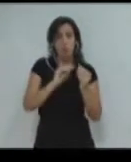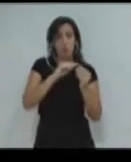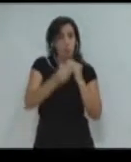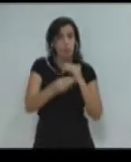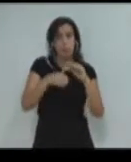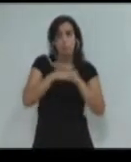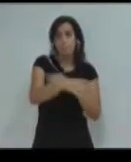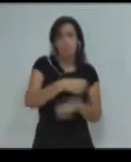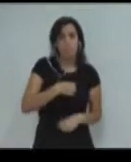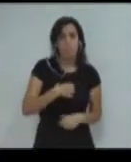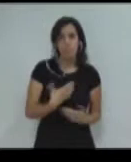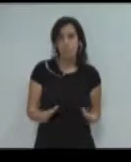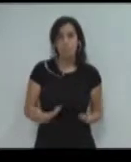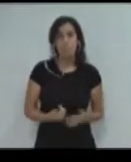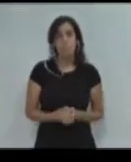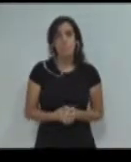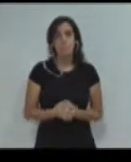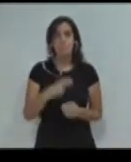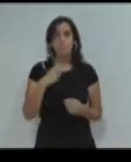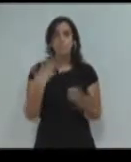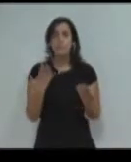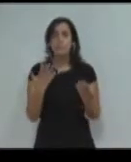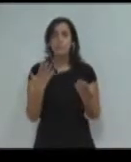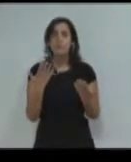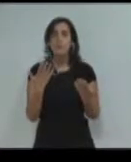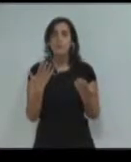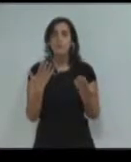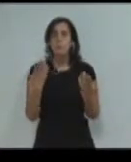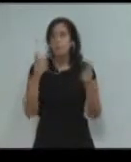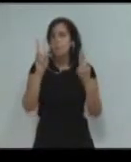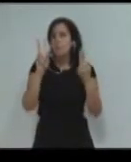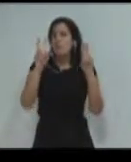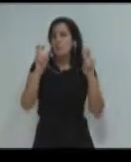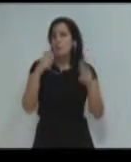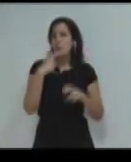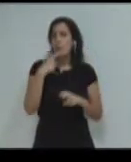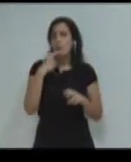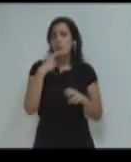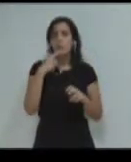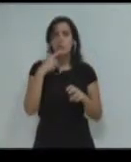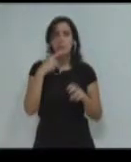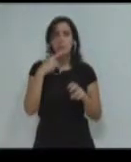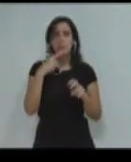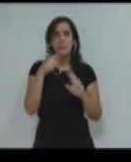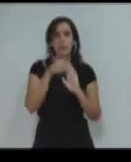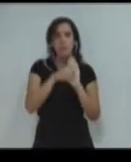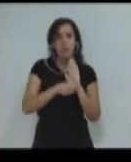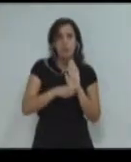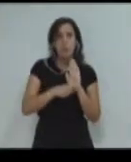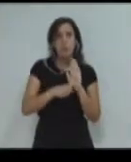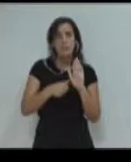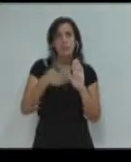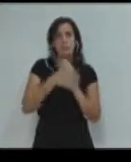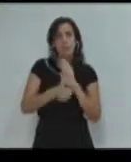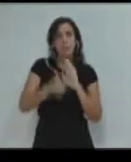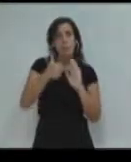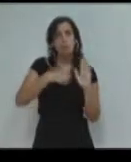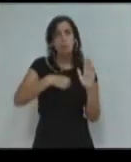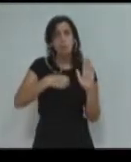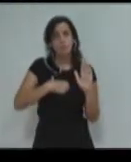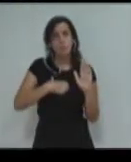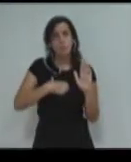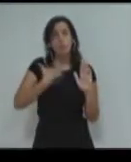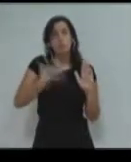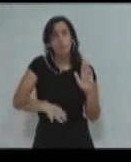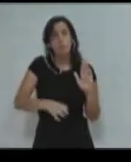tener acceso a él. ¿Qué tipo de problemas está? O sea, el tema de que tenga más aplicaciones, más posibilidades el programa, ¿genera más problemas